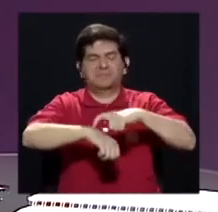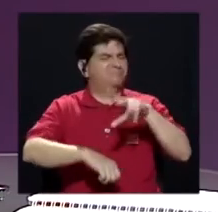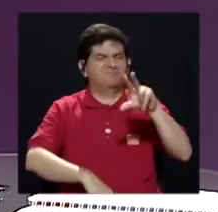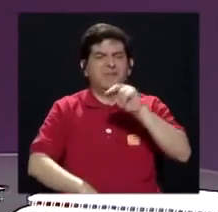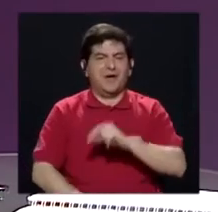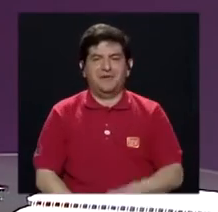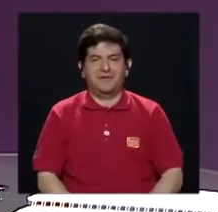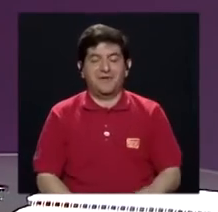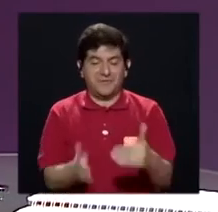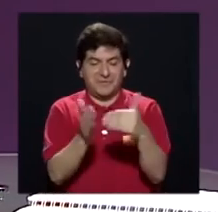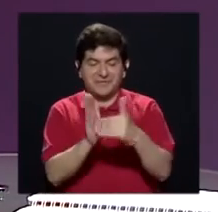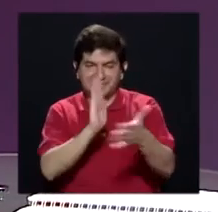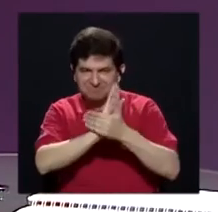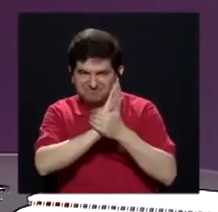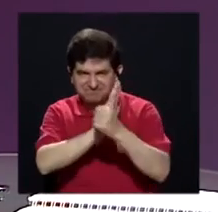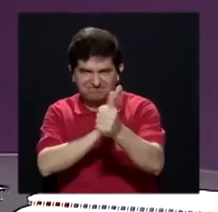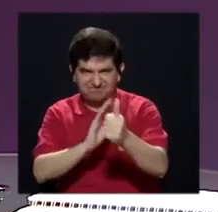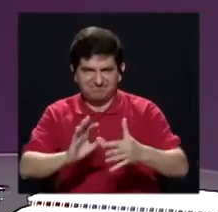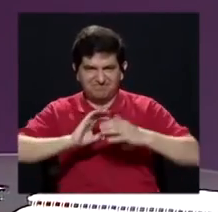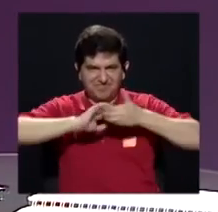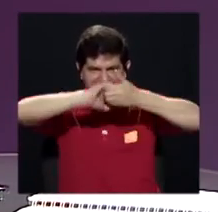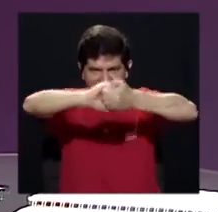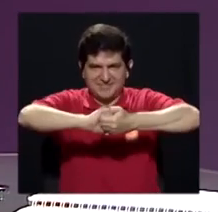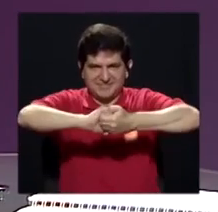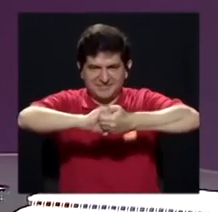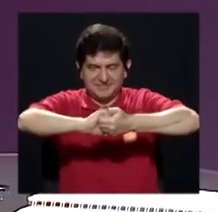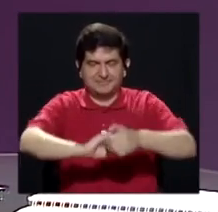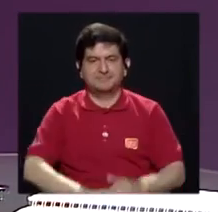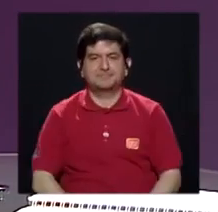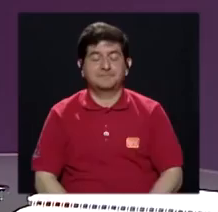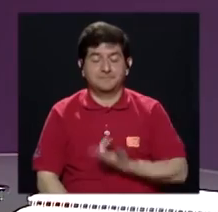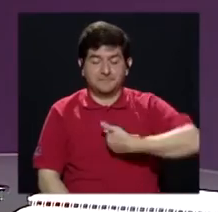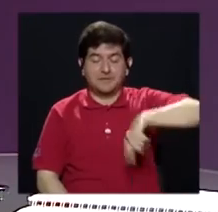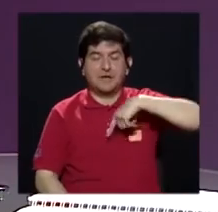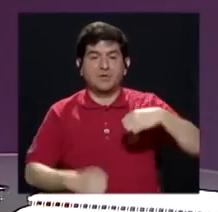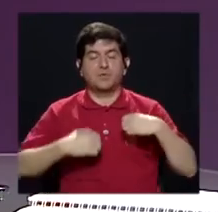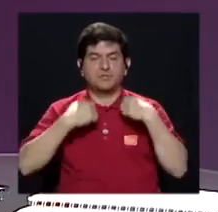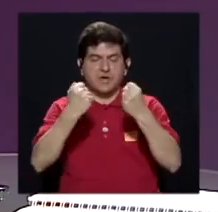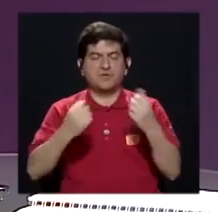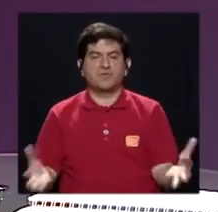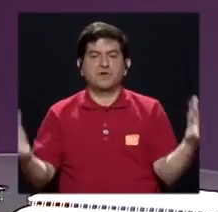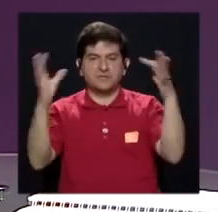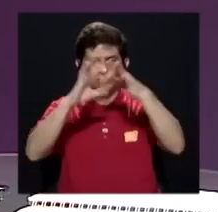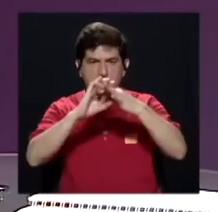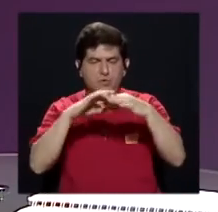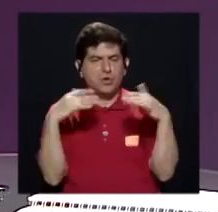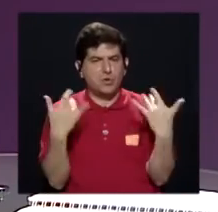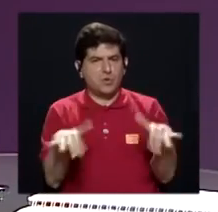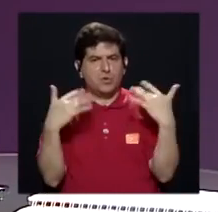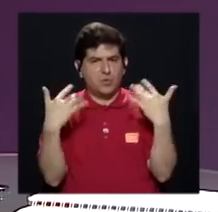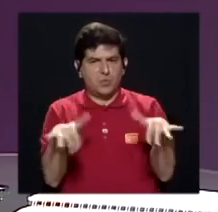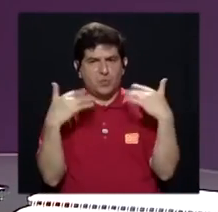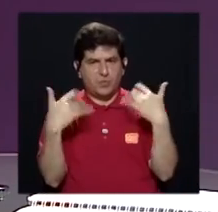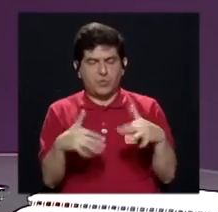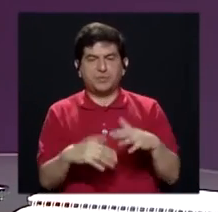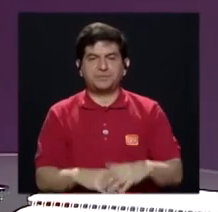recuperar nuestro potencial de alianza en donde nuestras fuerzas unidas es súper potente.